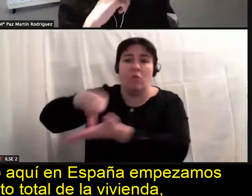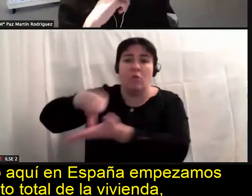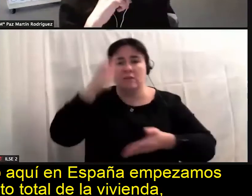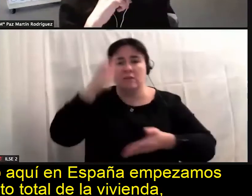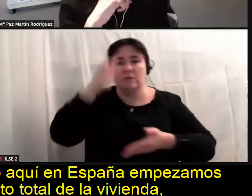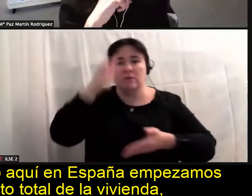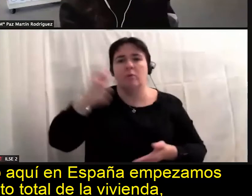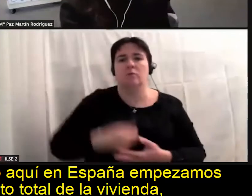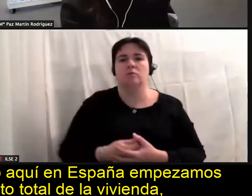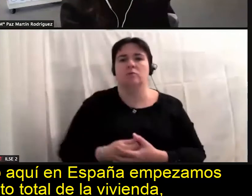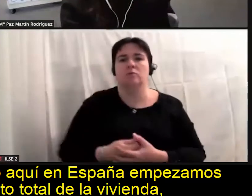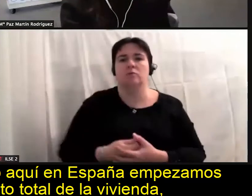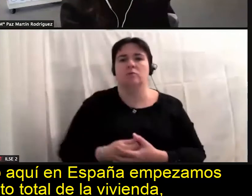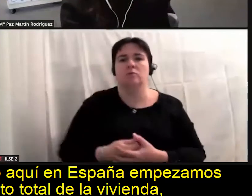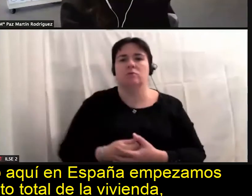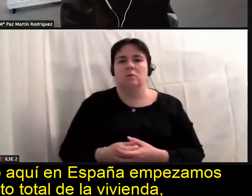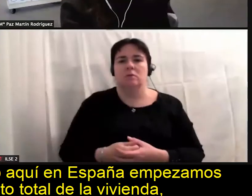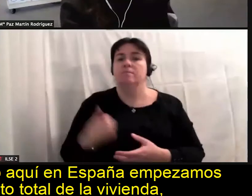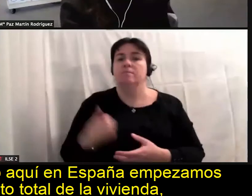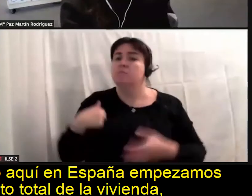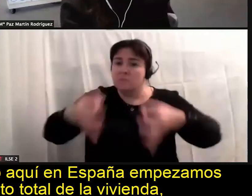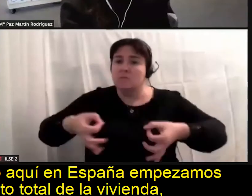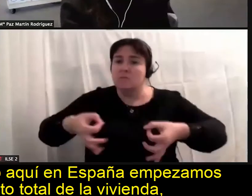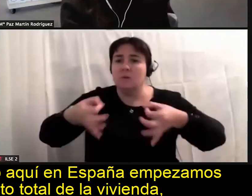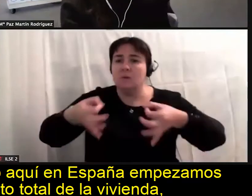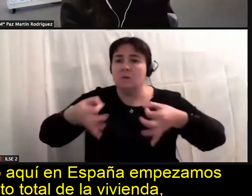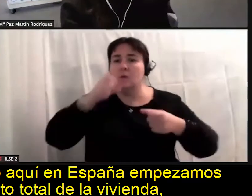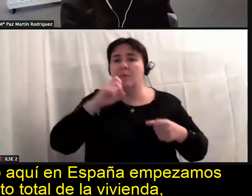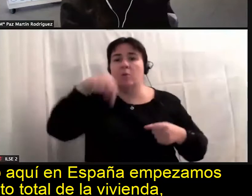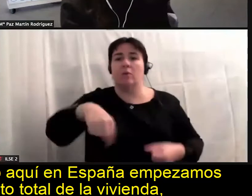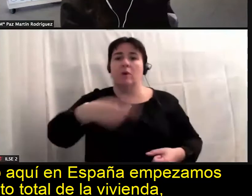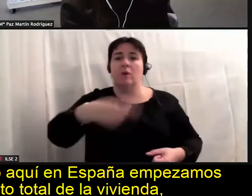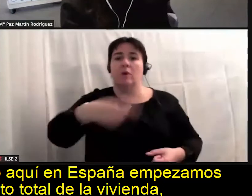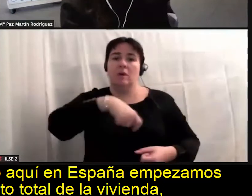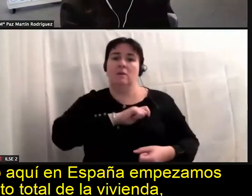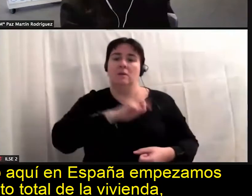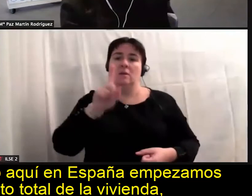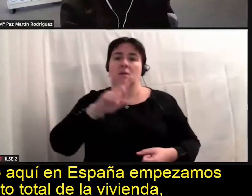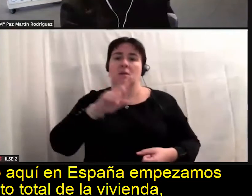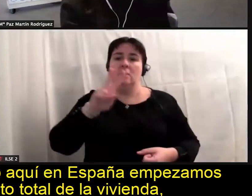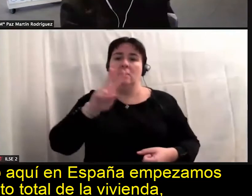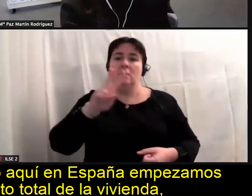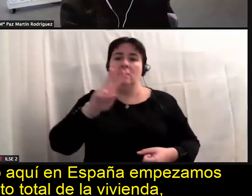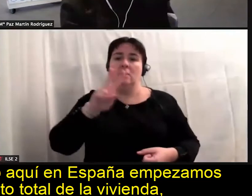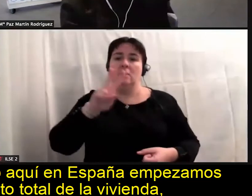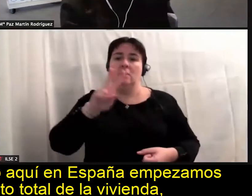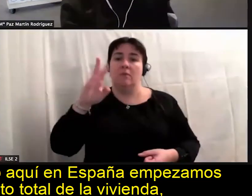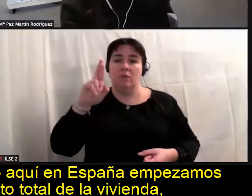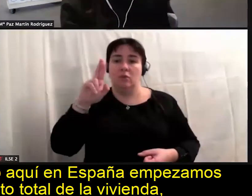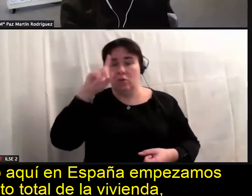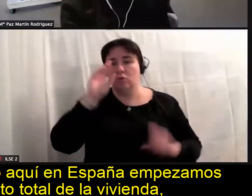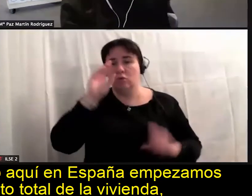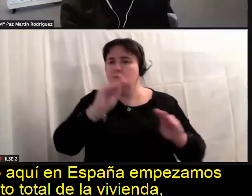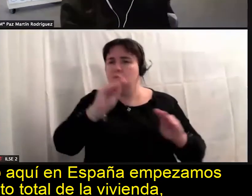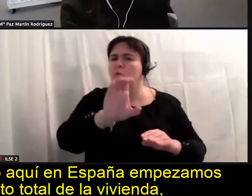recuerdo cuando aquí en Madrid, bueno, aquí en España, Víctor, no sé si allá fue igual, pero aquí en España, cuando empezamos a salir ya